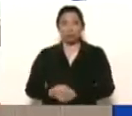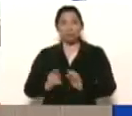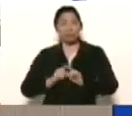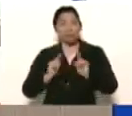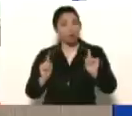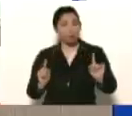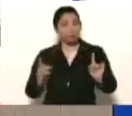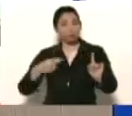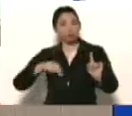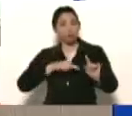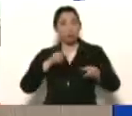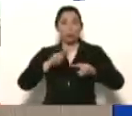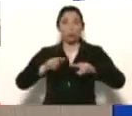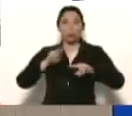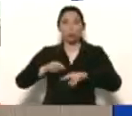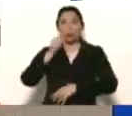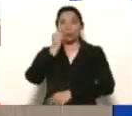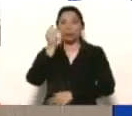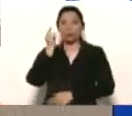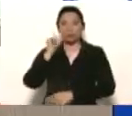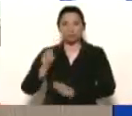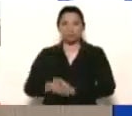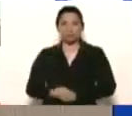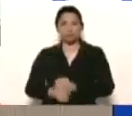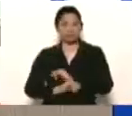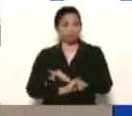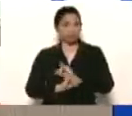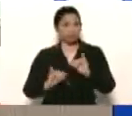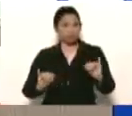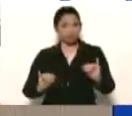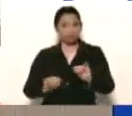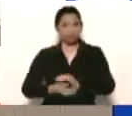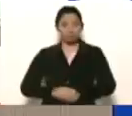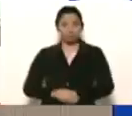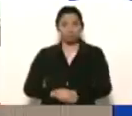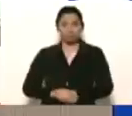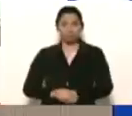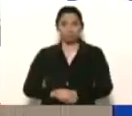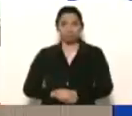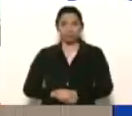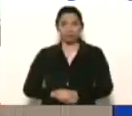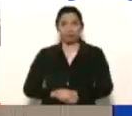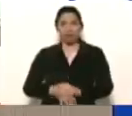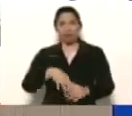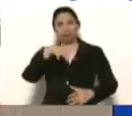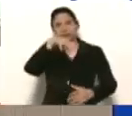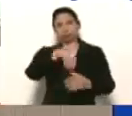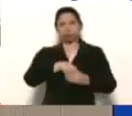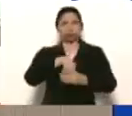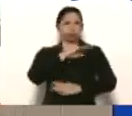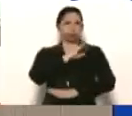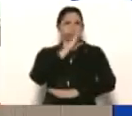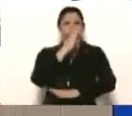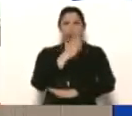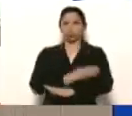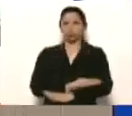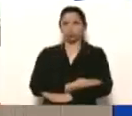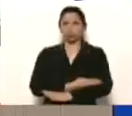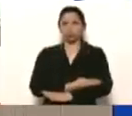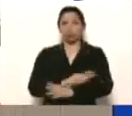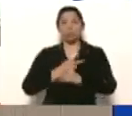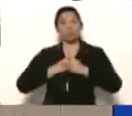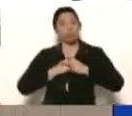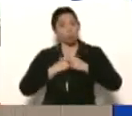nuestras niñas y niños que habían estado que han estado en una cuarentena radical pero